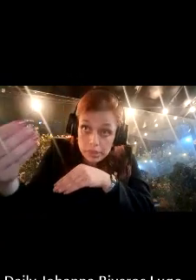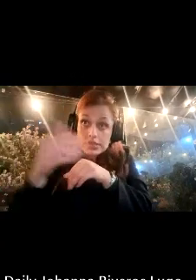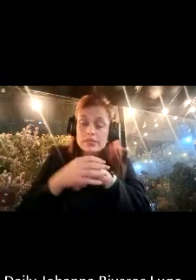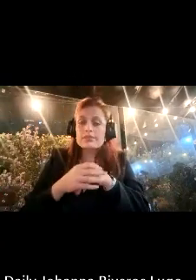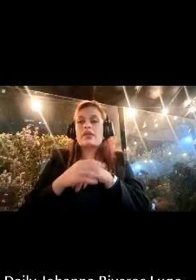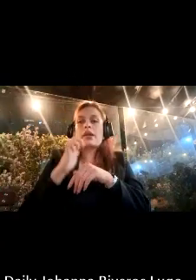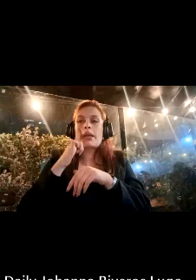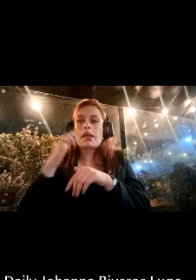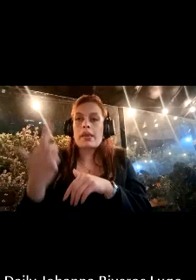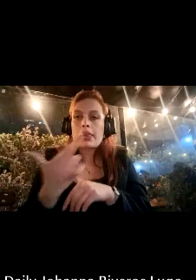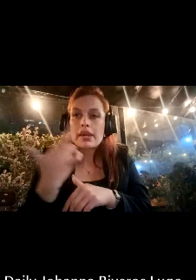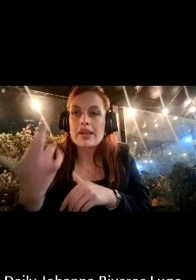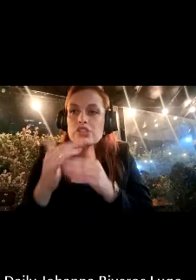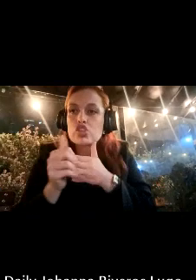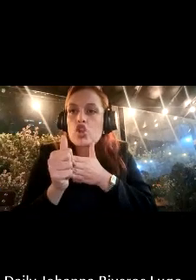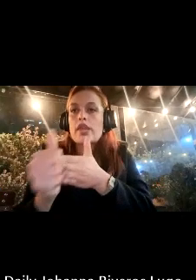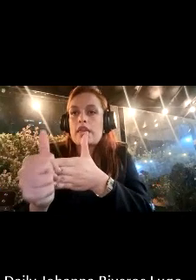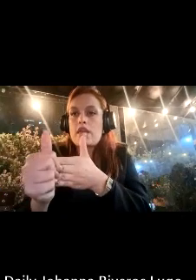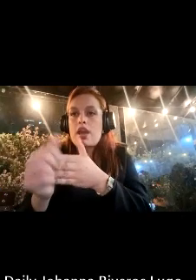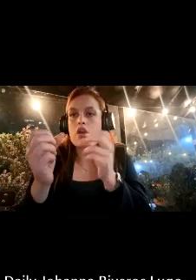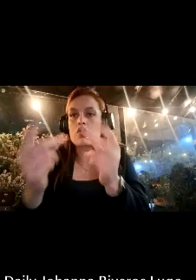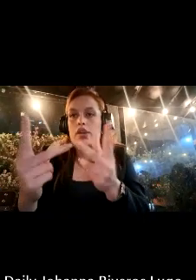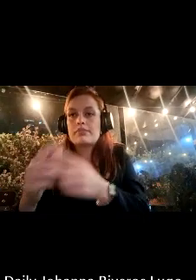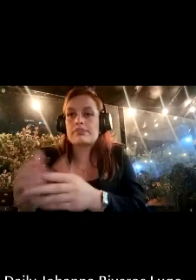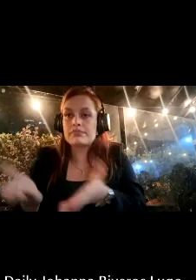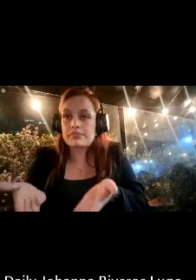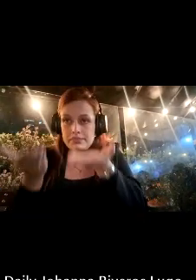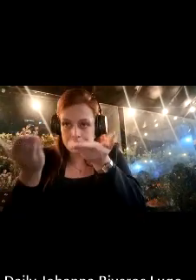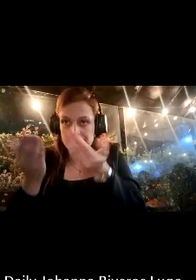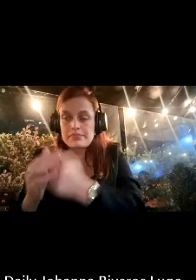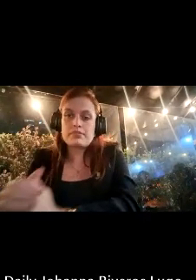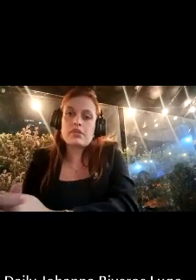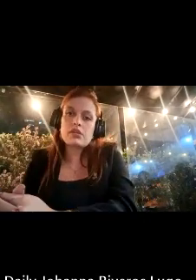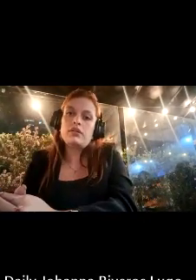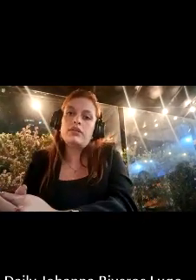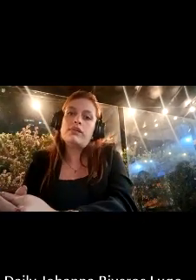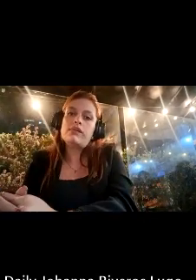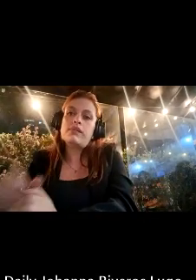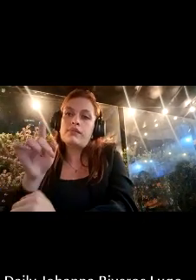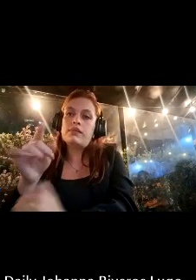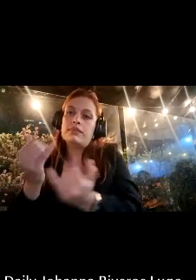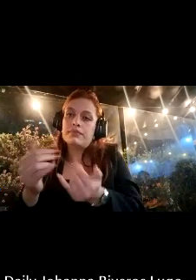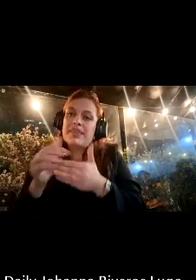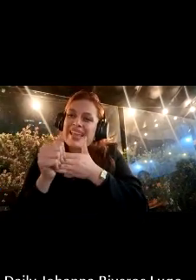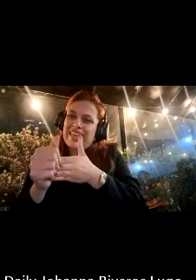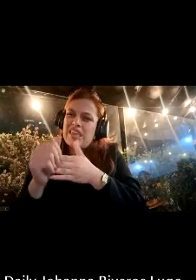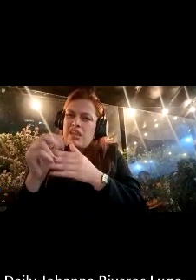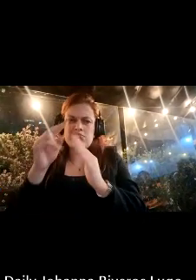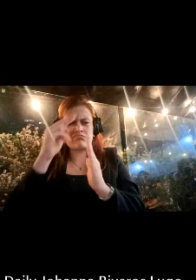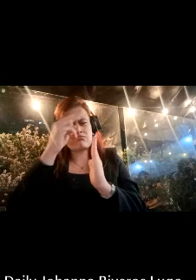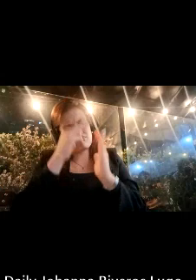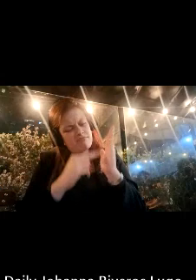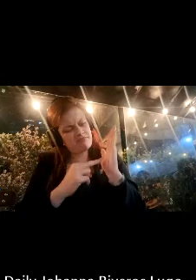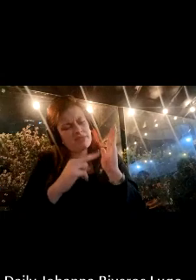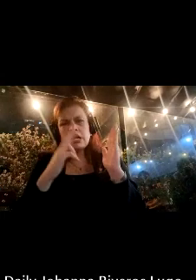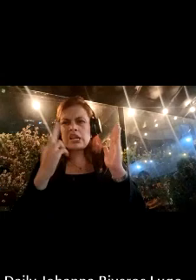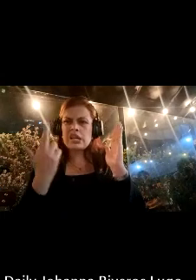guía. Vamos a revisar la guía, explicar el trabajo que se debe